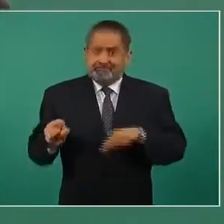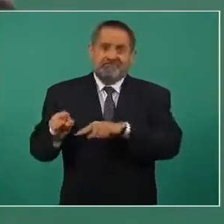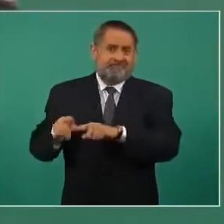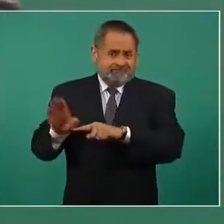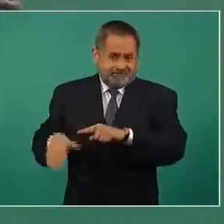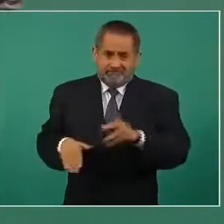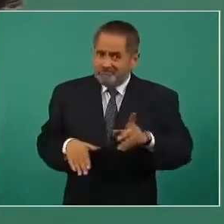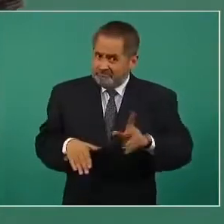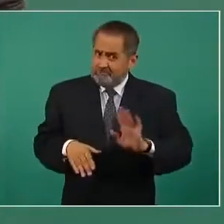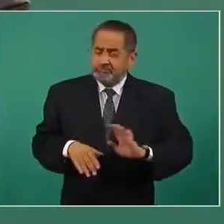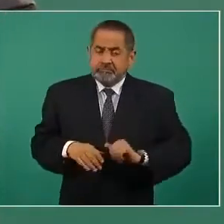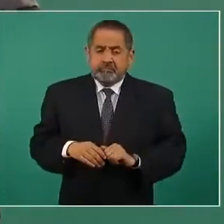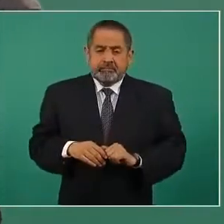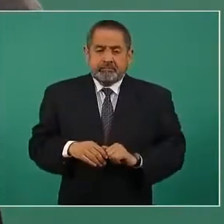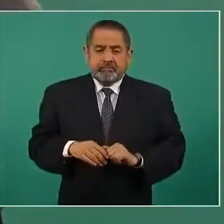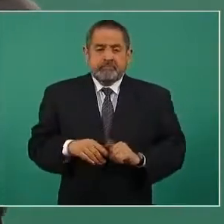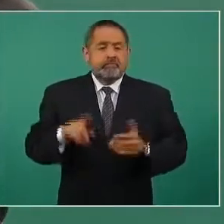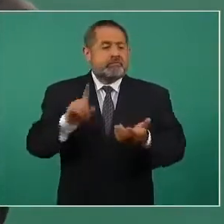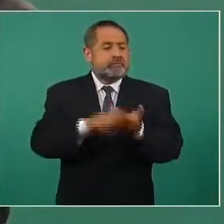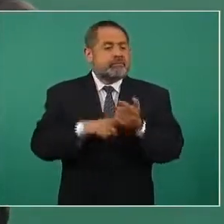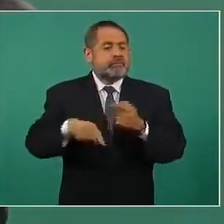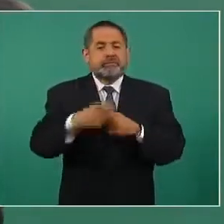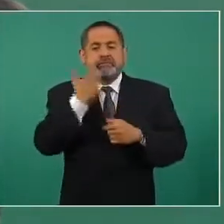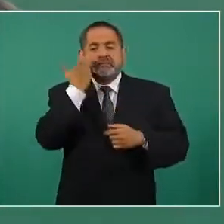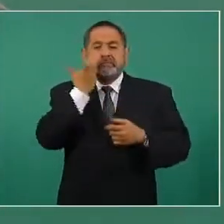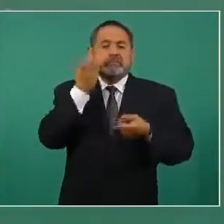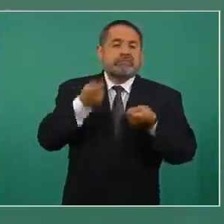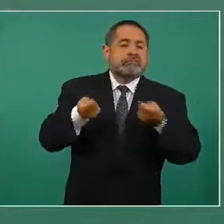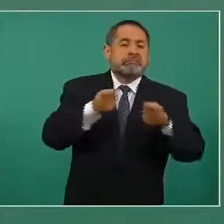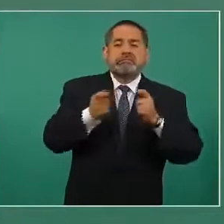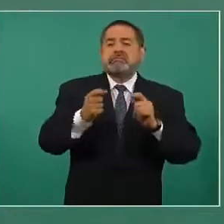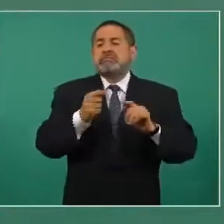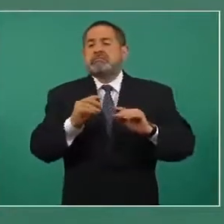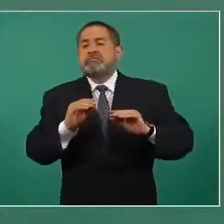y una clase media manipulada